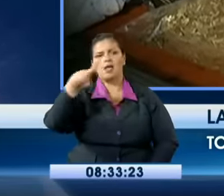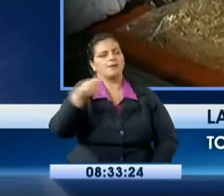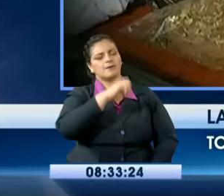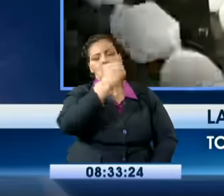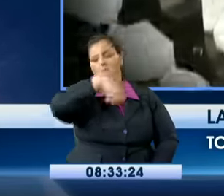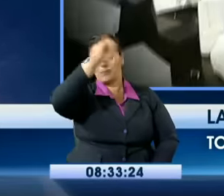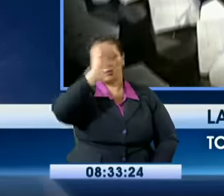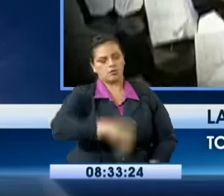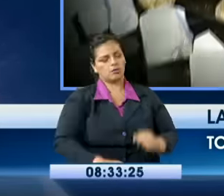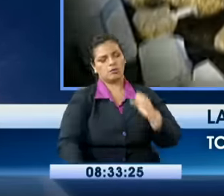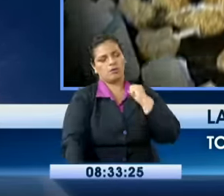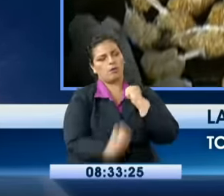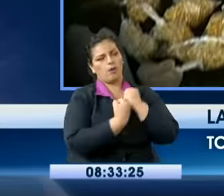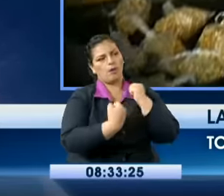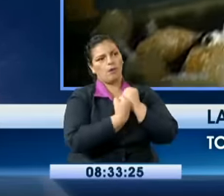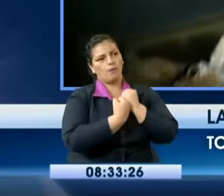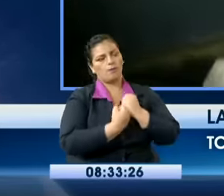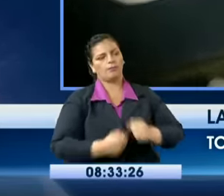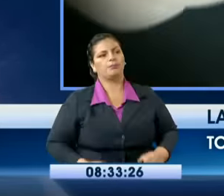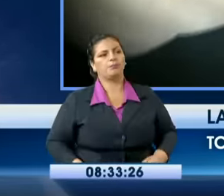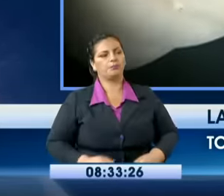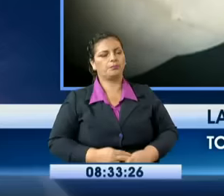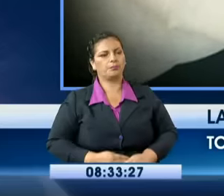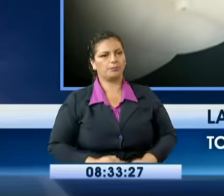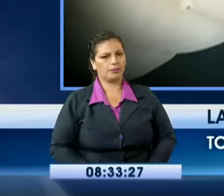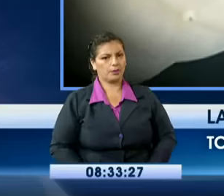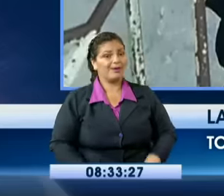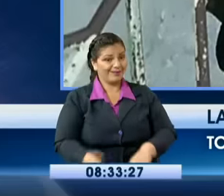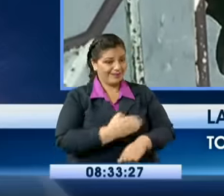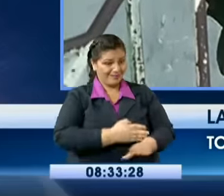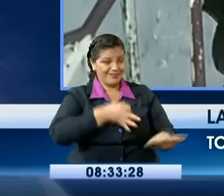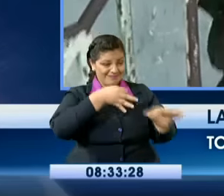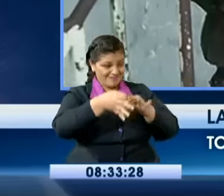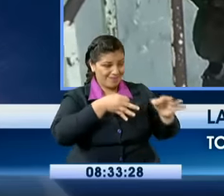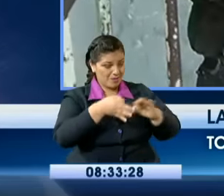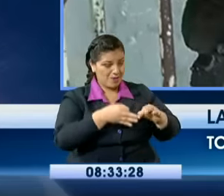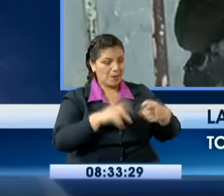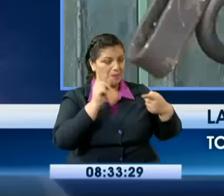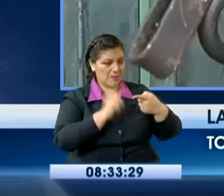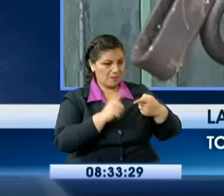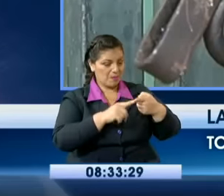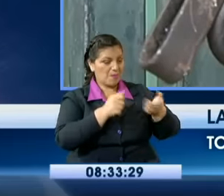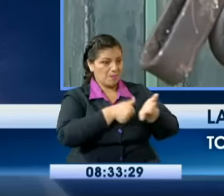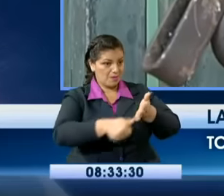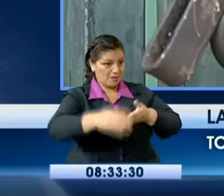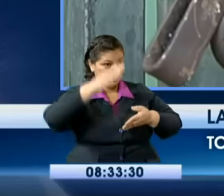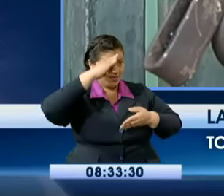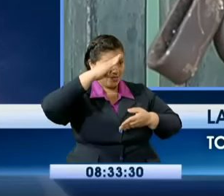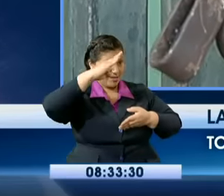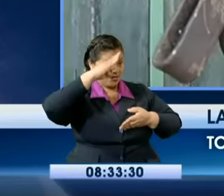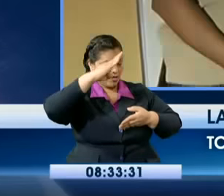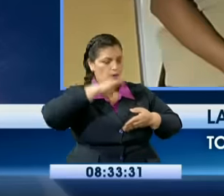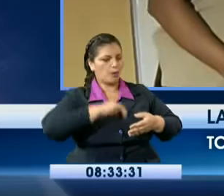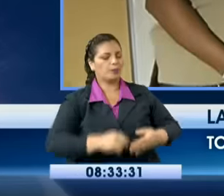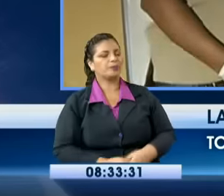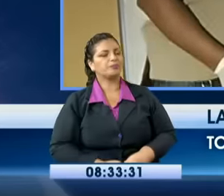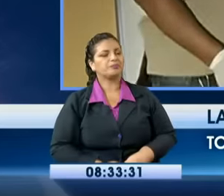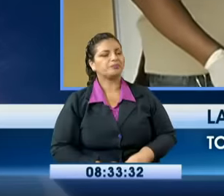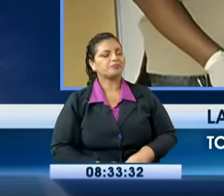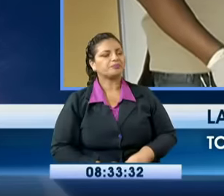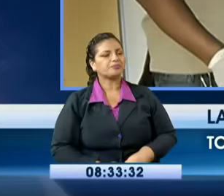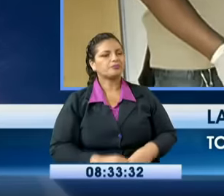Del mando policial. 100%, como lo dije al inicio de nuestra entrevista, pues esto fue se creó mediante un